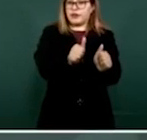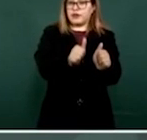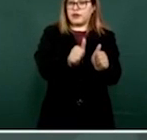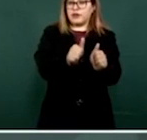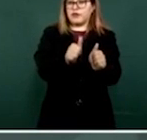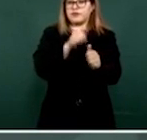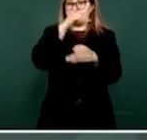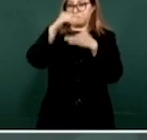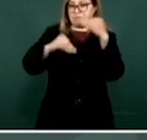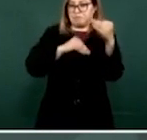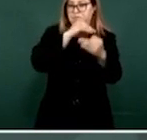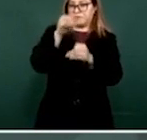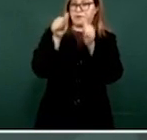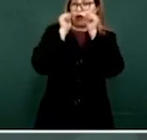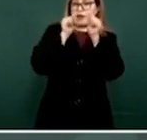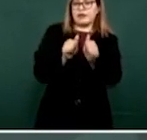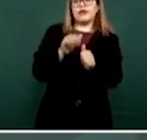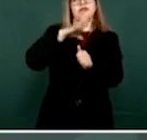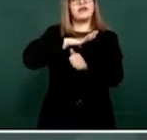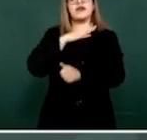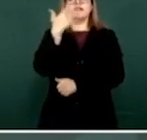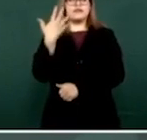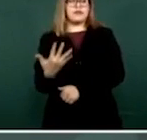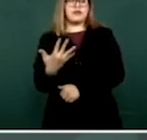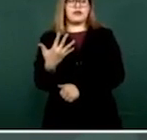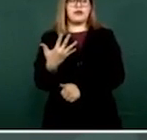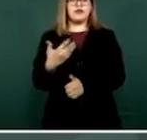demandas, eran 5